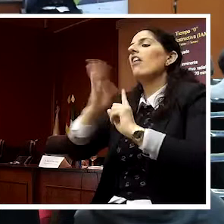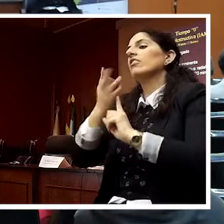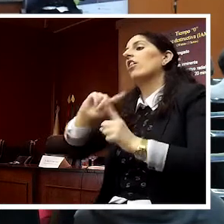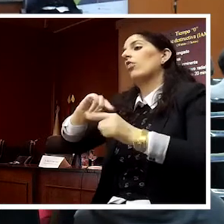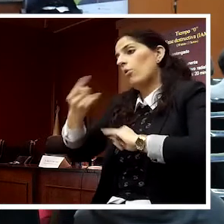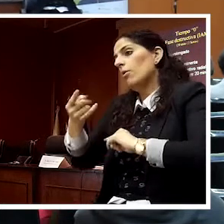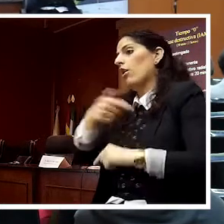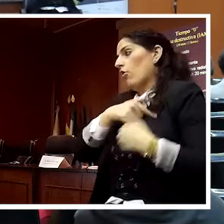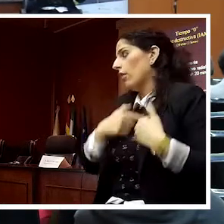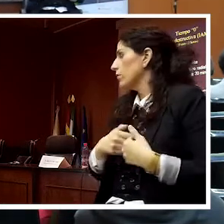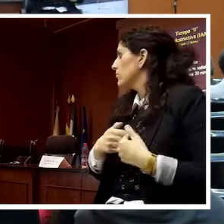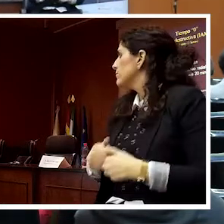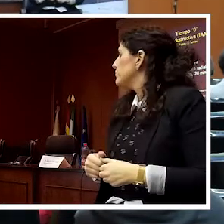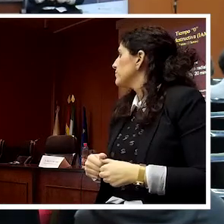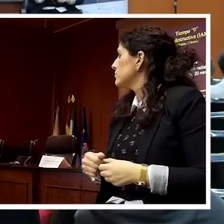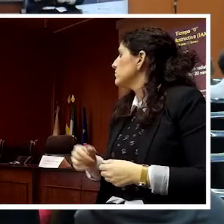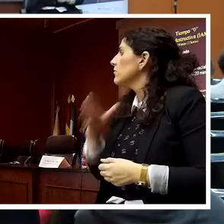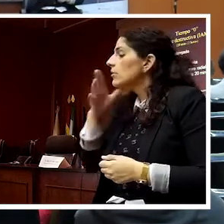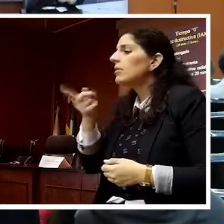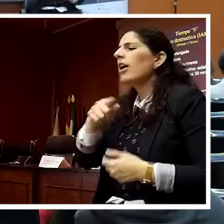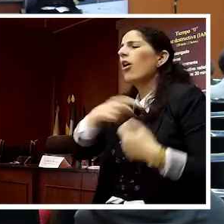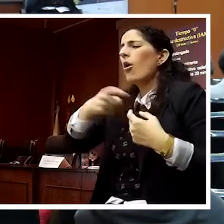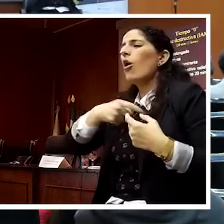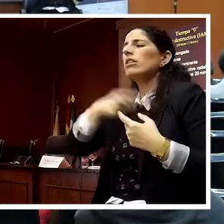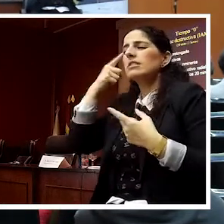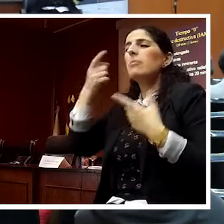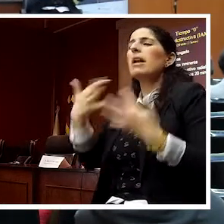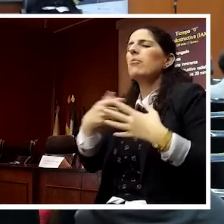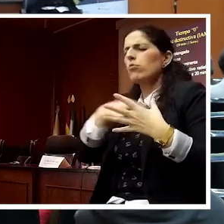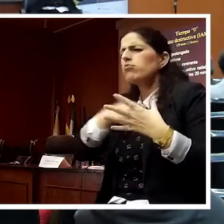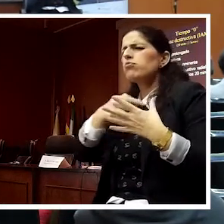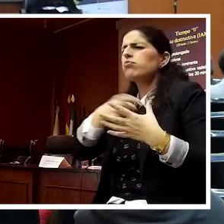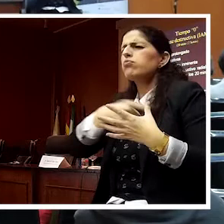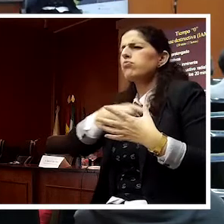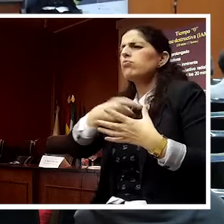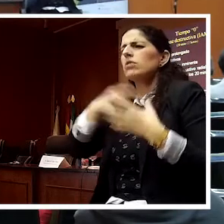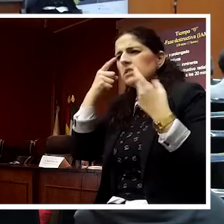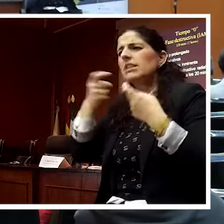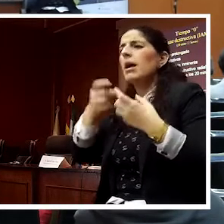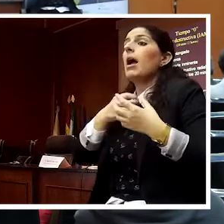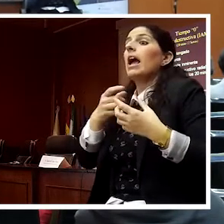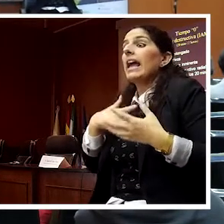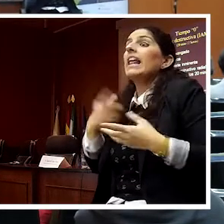De manera que el aumento de la frecuencia cardíaca, las catecolaminas circulantes